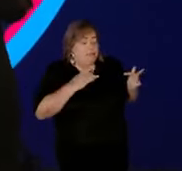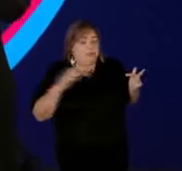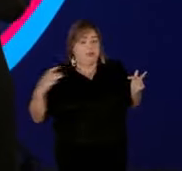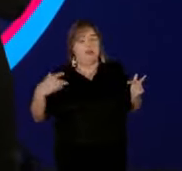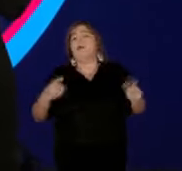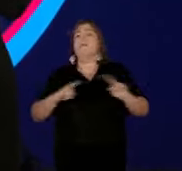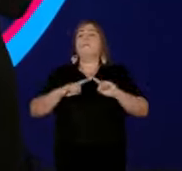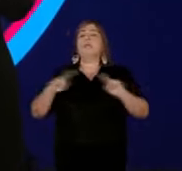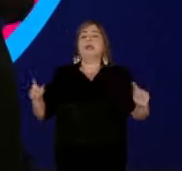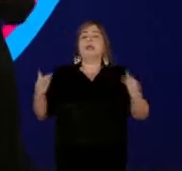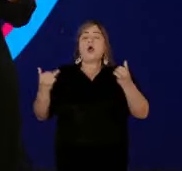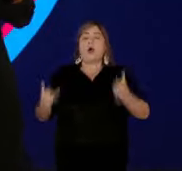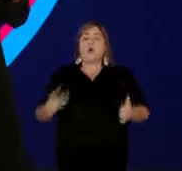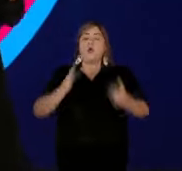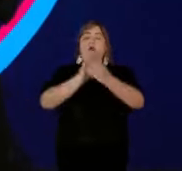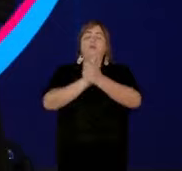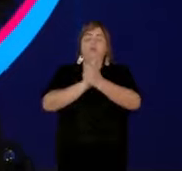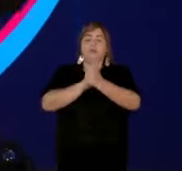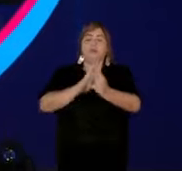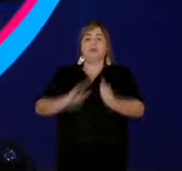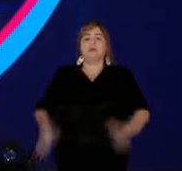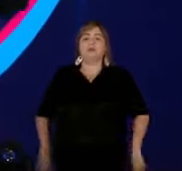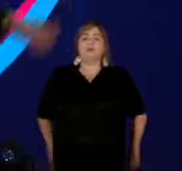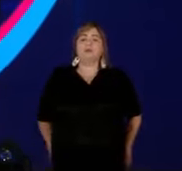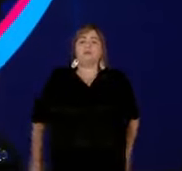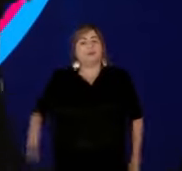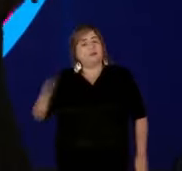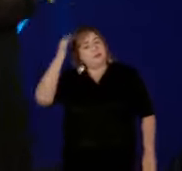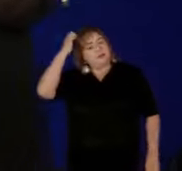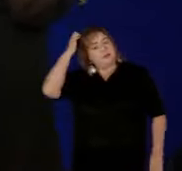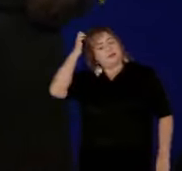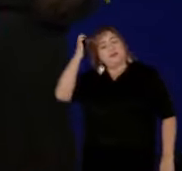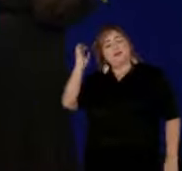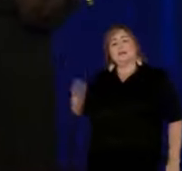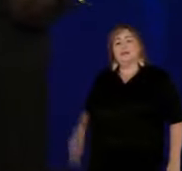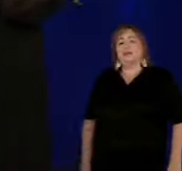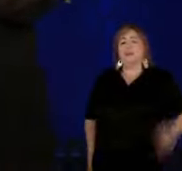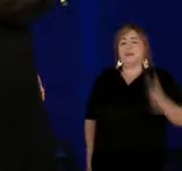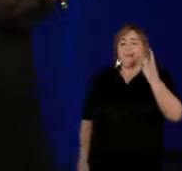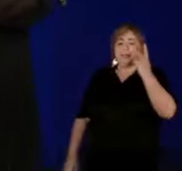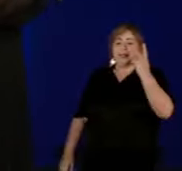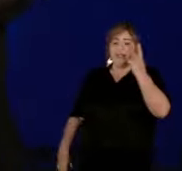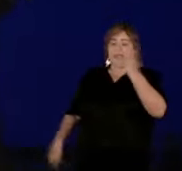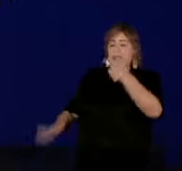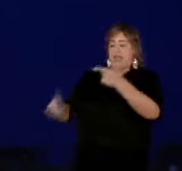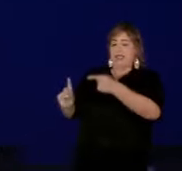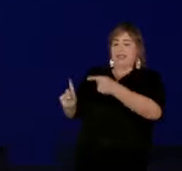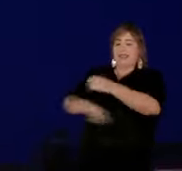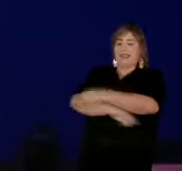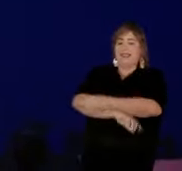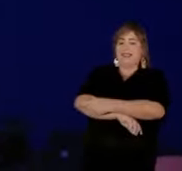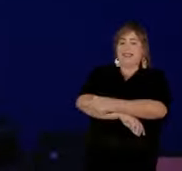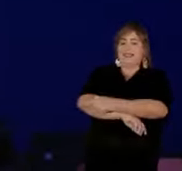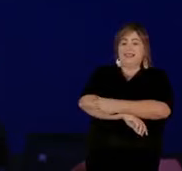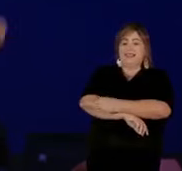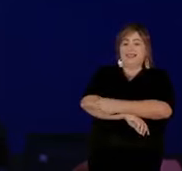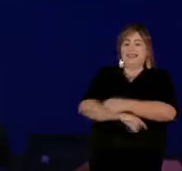es a palo limpio. Y, ¿dónde está? Ay, pero si ya mire, fue promocionado a Ángel.